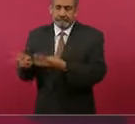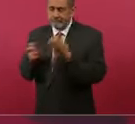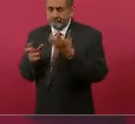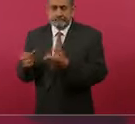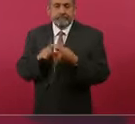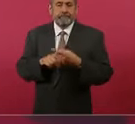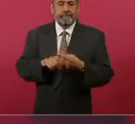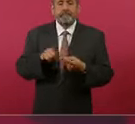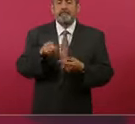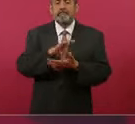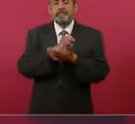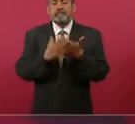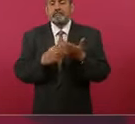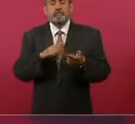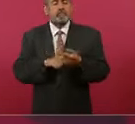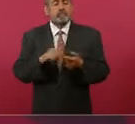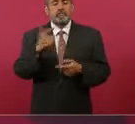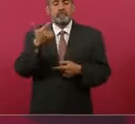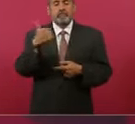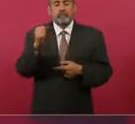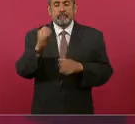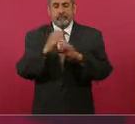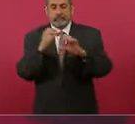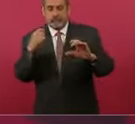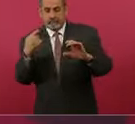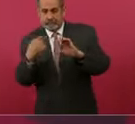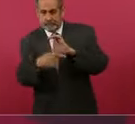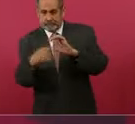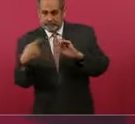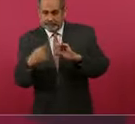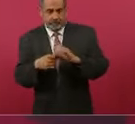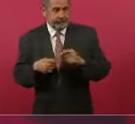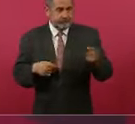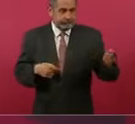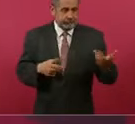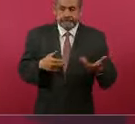en el contrato de los gasoductos,